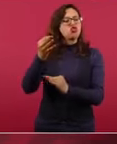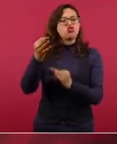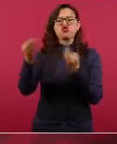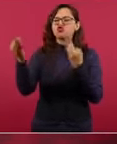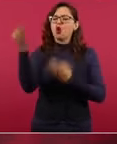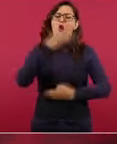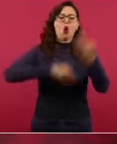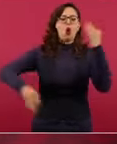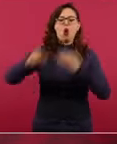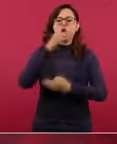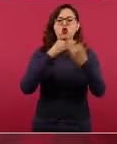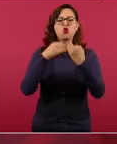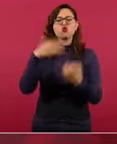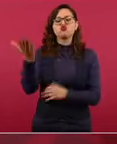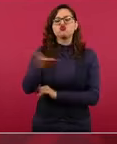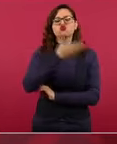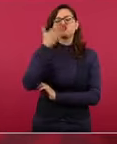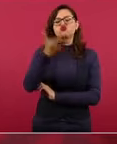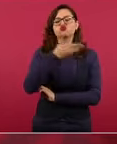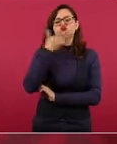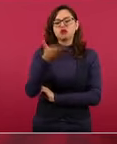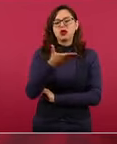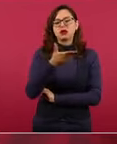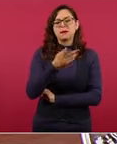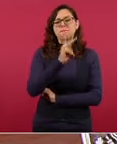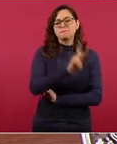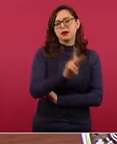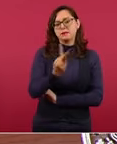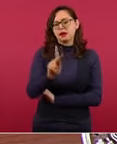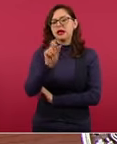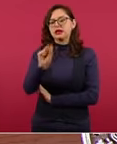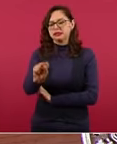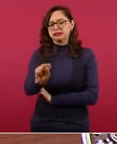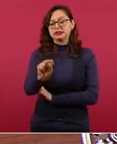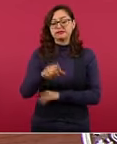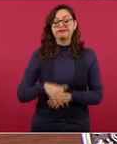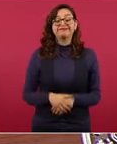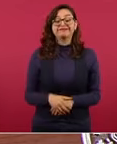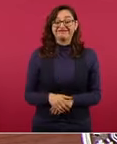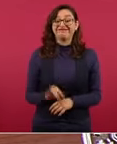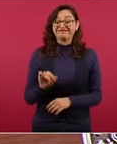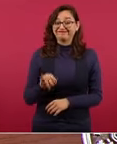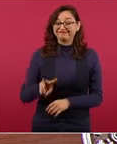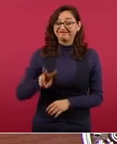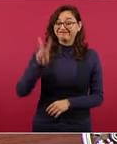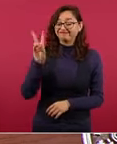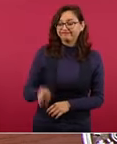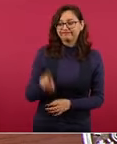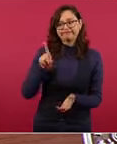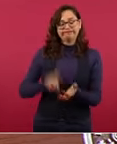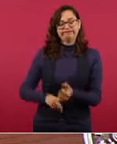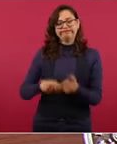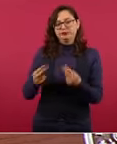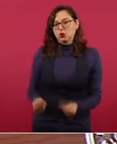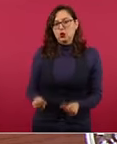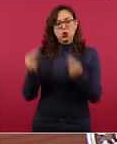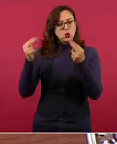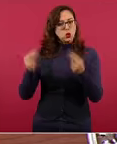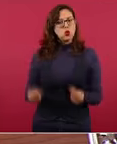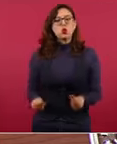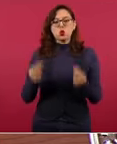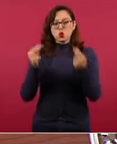era un mecanismo de financiamiento muy oneroso por qué